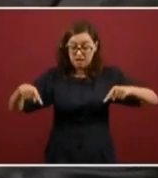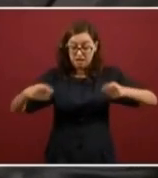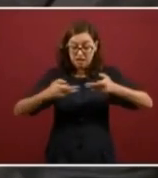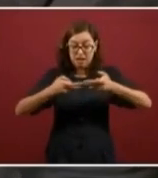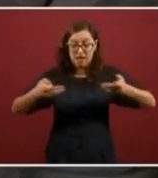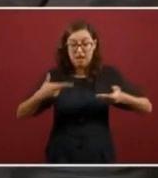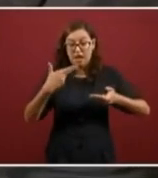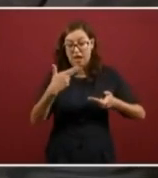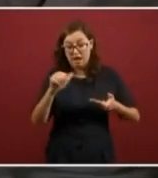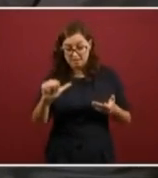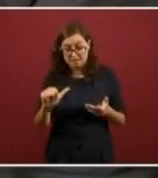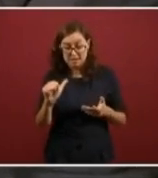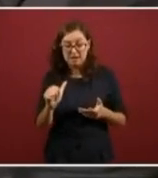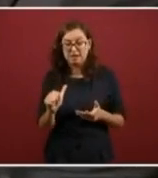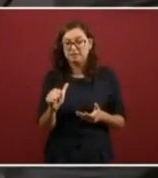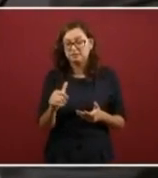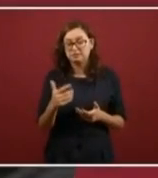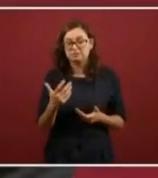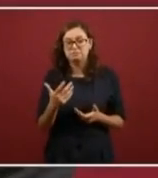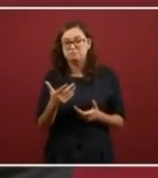como 50,000